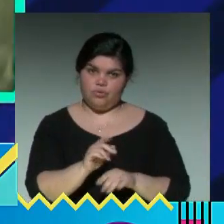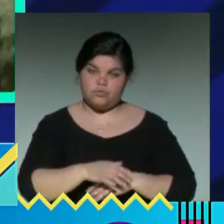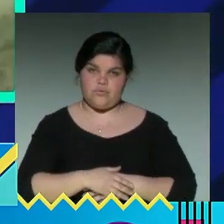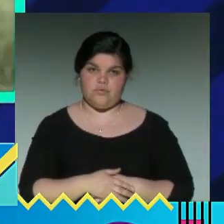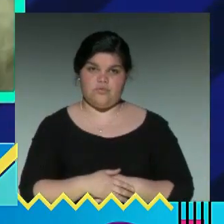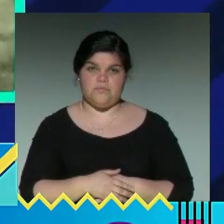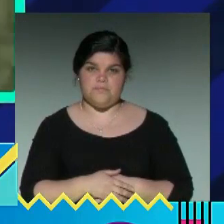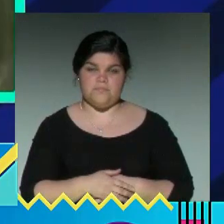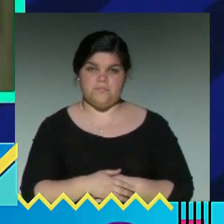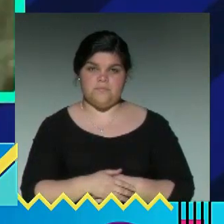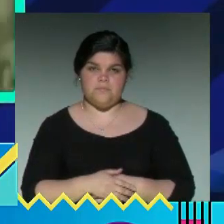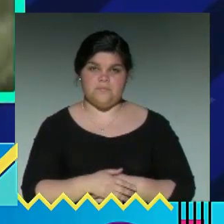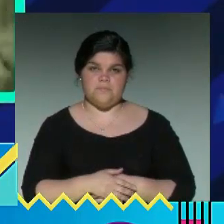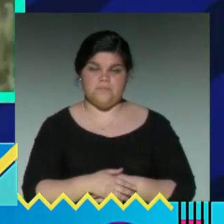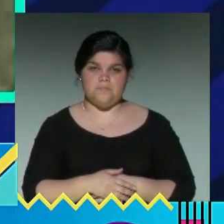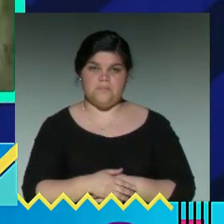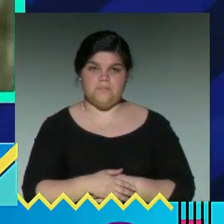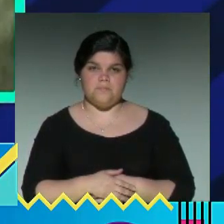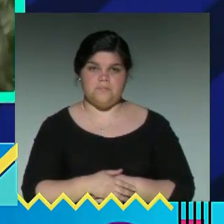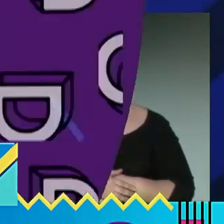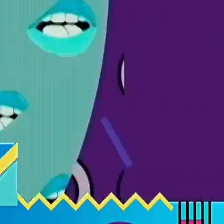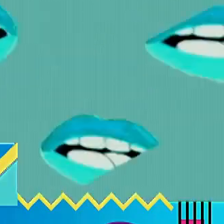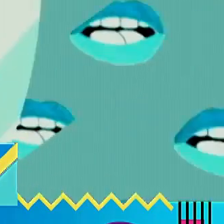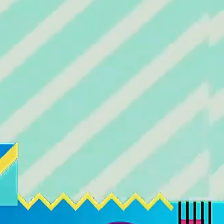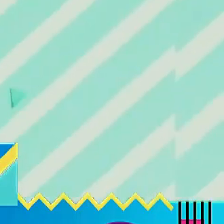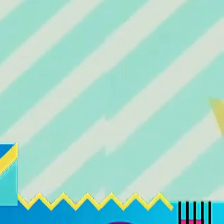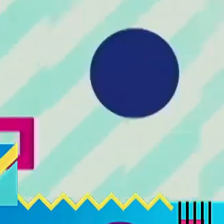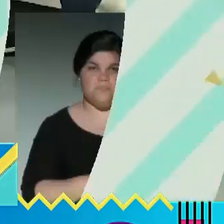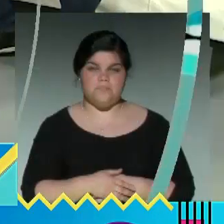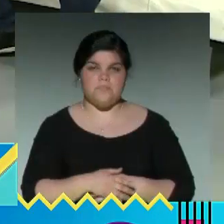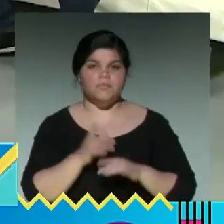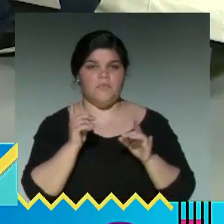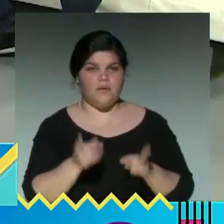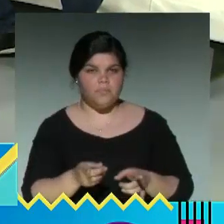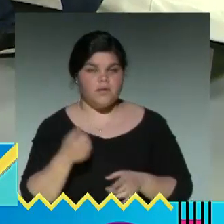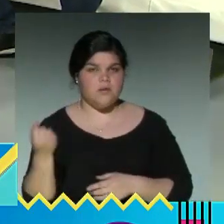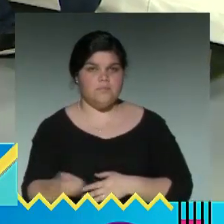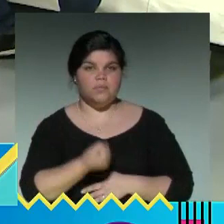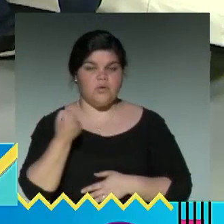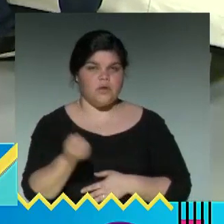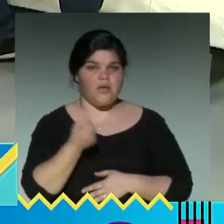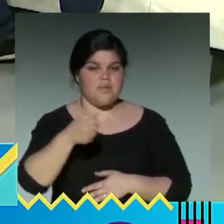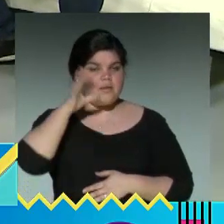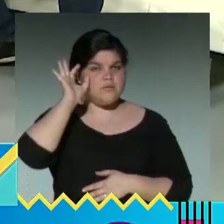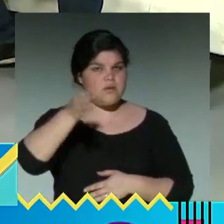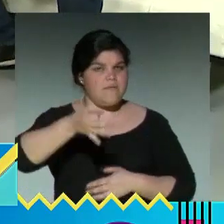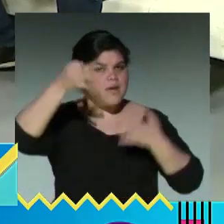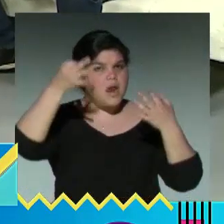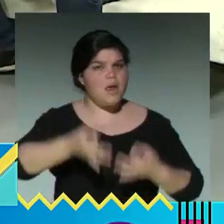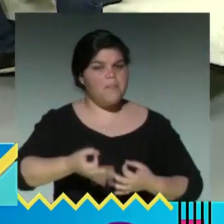de estas políticas de extensión, sí, ¿no? Que tener en cuenta, ¿no?, la particularidad también, ¿no? En